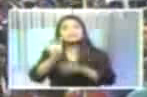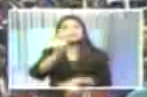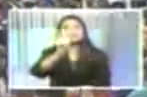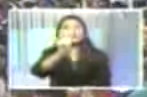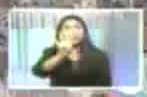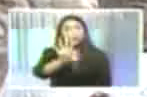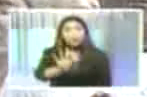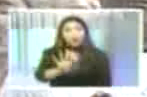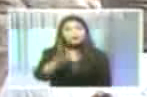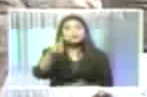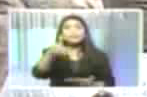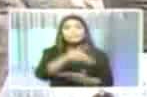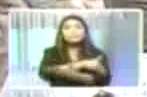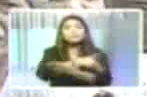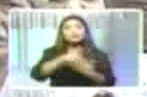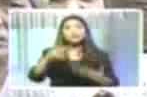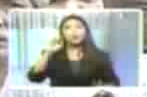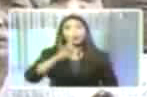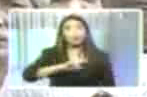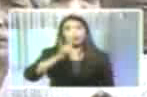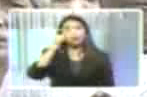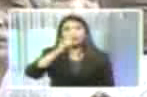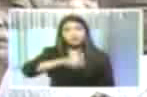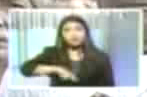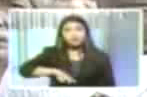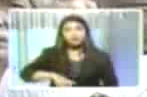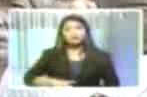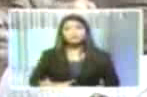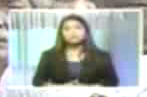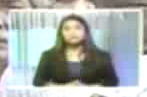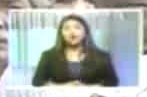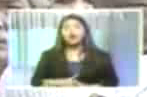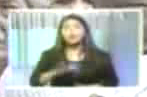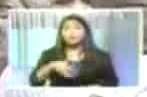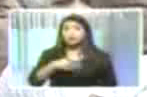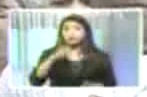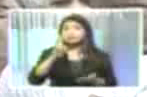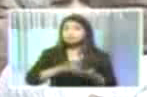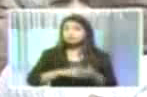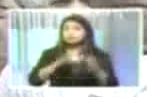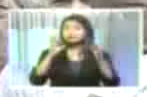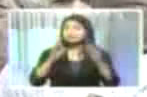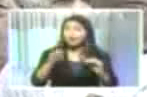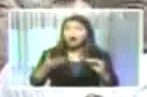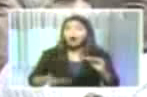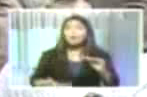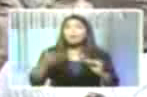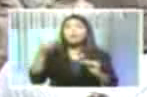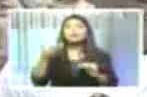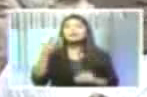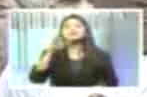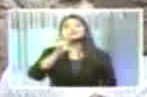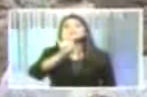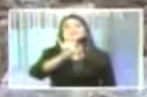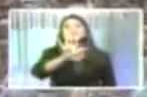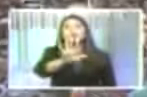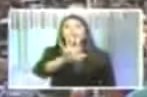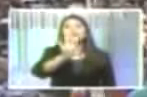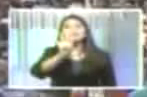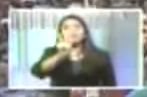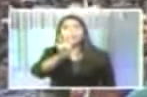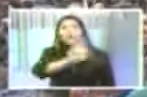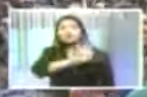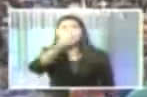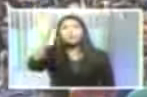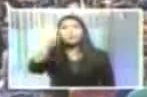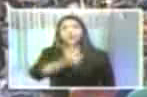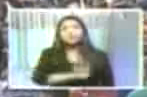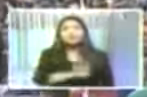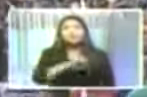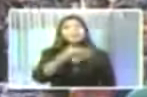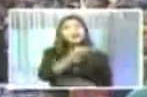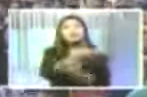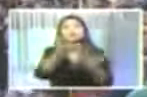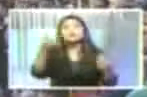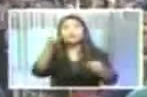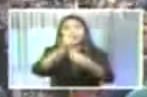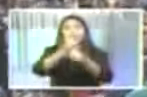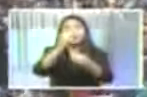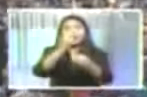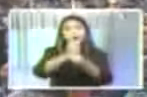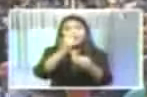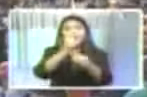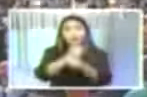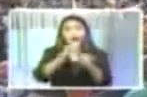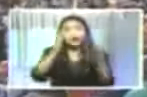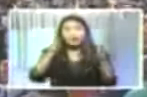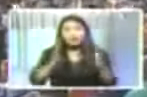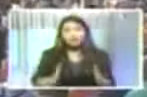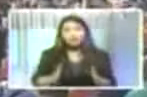50.464 millones de bolívares para garantizar un aumento del 54% de los trabajadores y